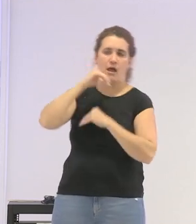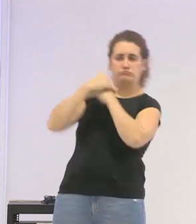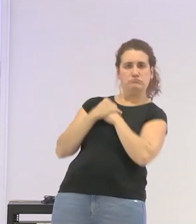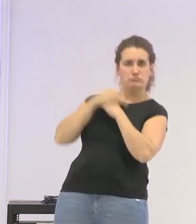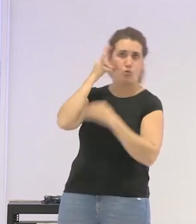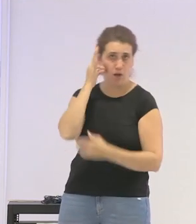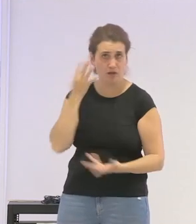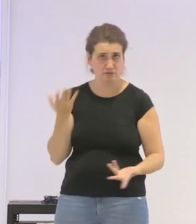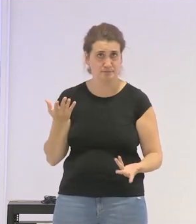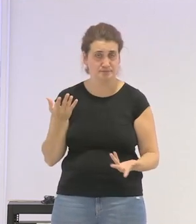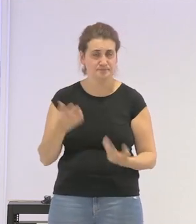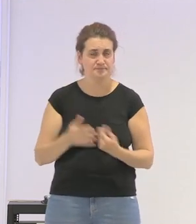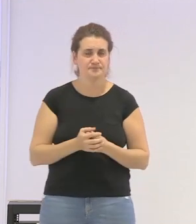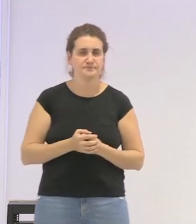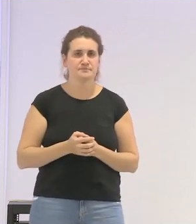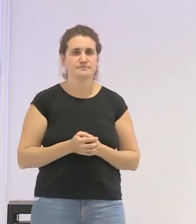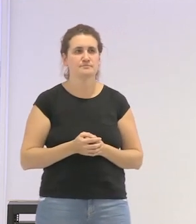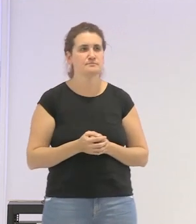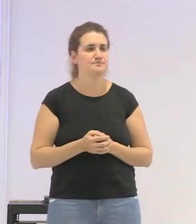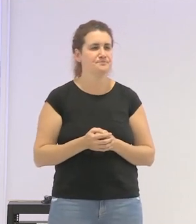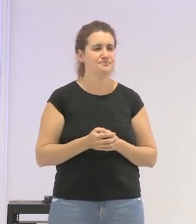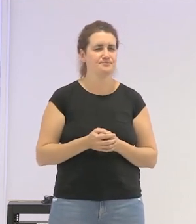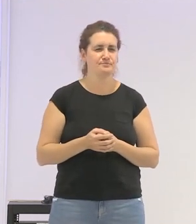las mujeres. Pero bueno, en cualquier caso,